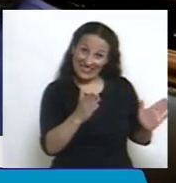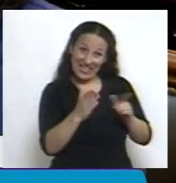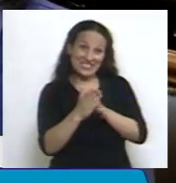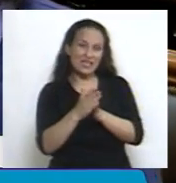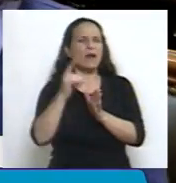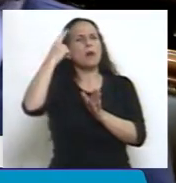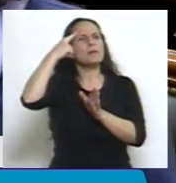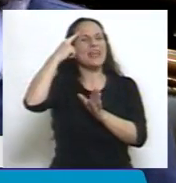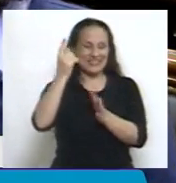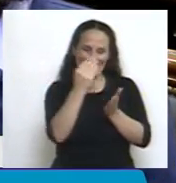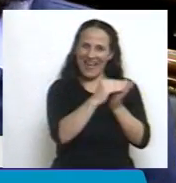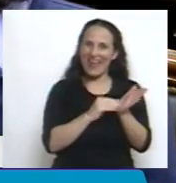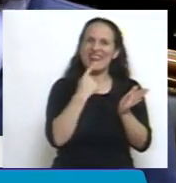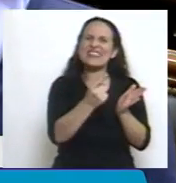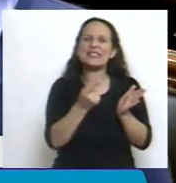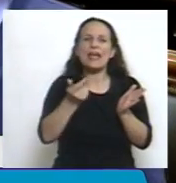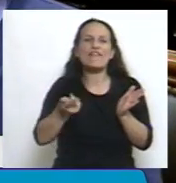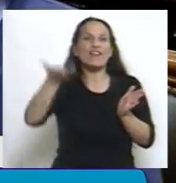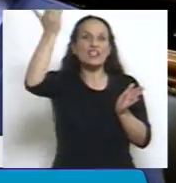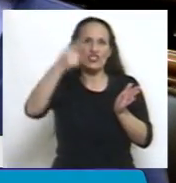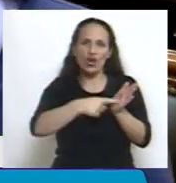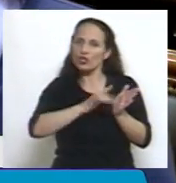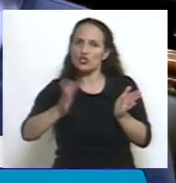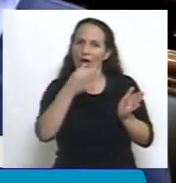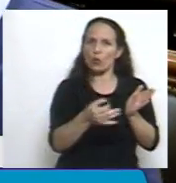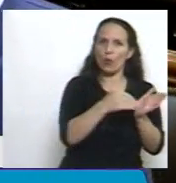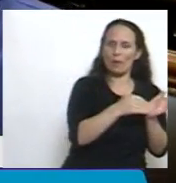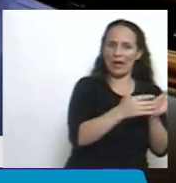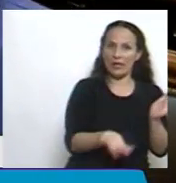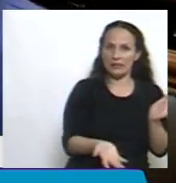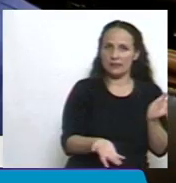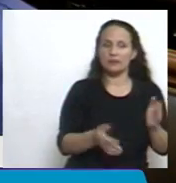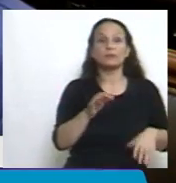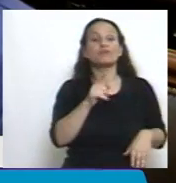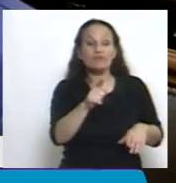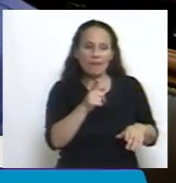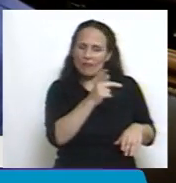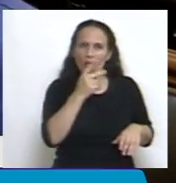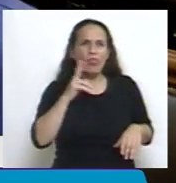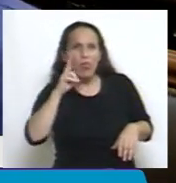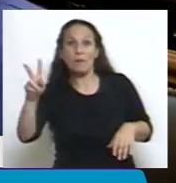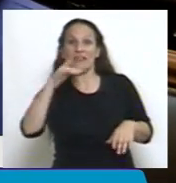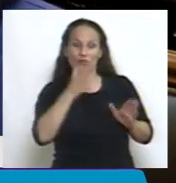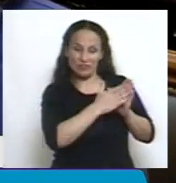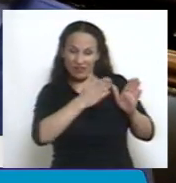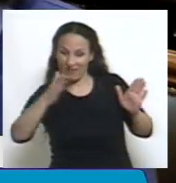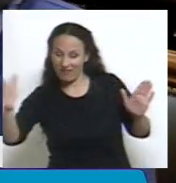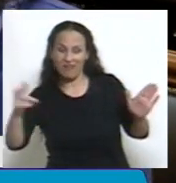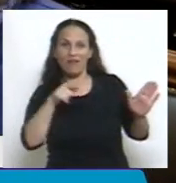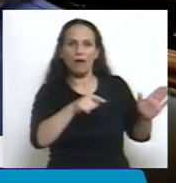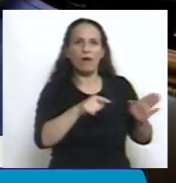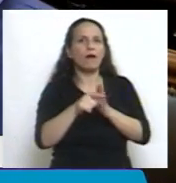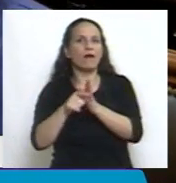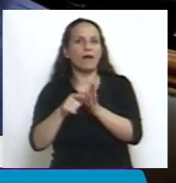todo el año. El tipo de cambio previsto para todo el 2014 quedó viejo el 17 de diciembre